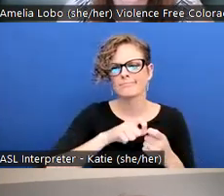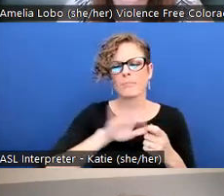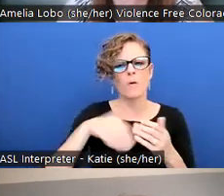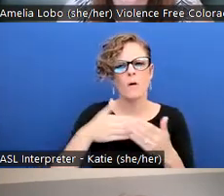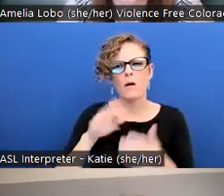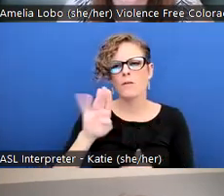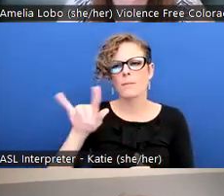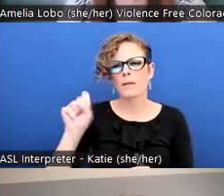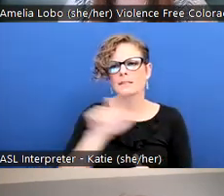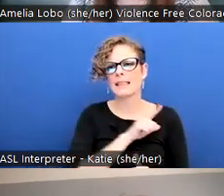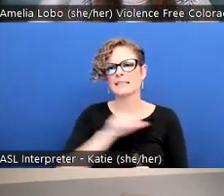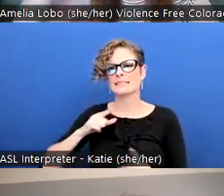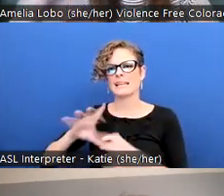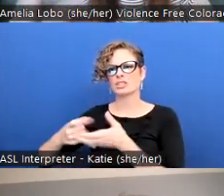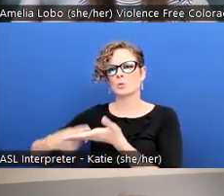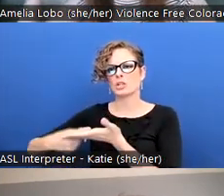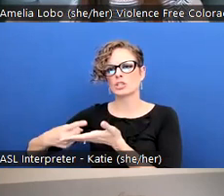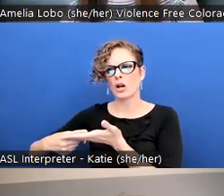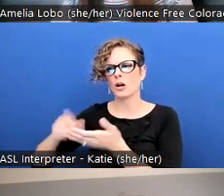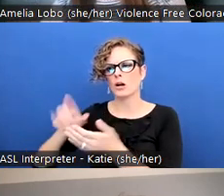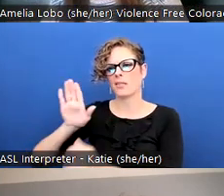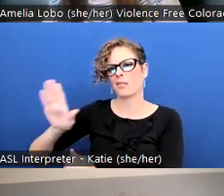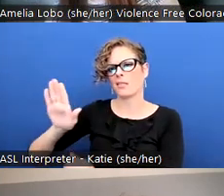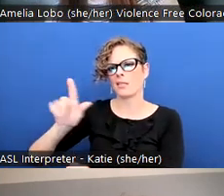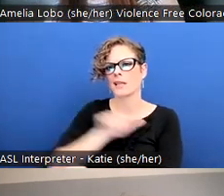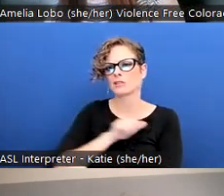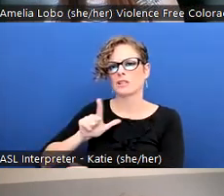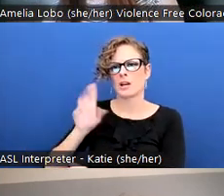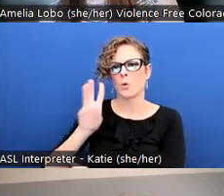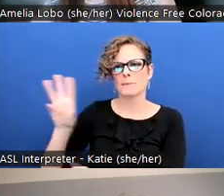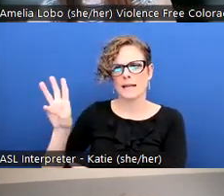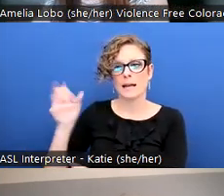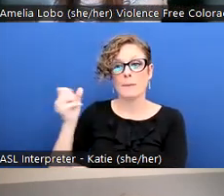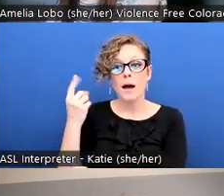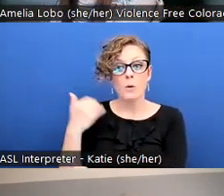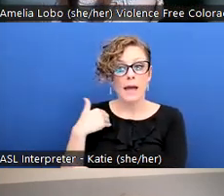en estos enlaces que se presentan aquí.